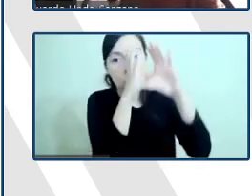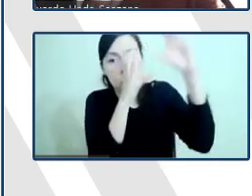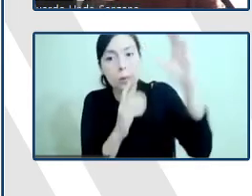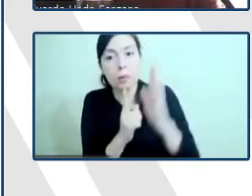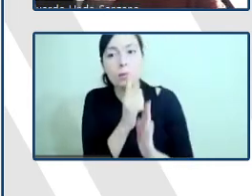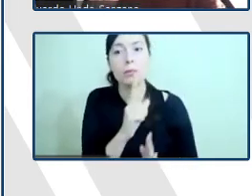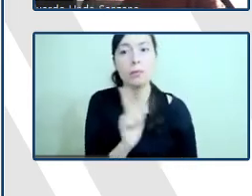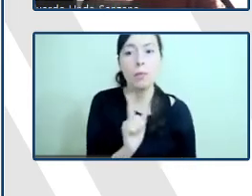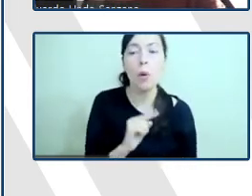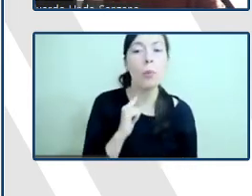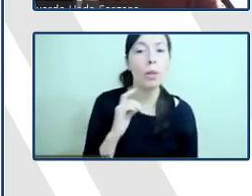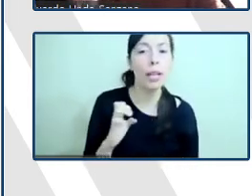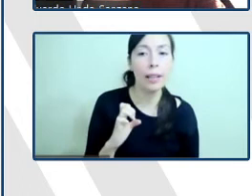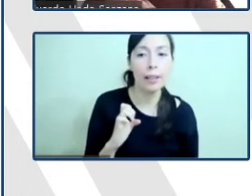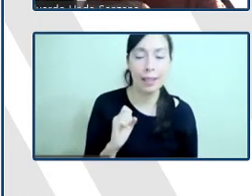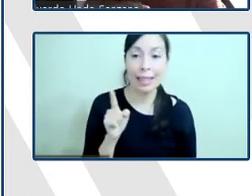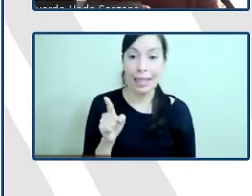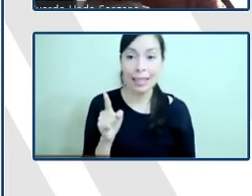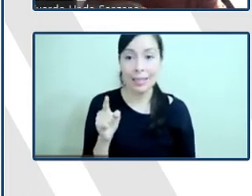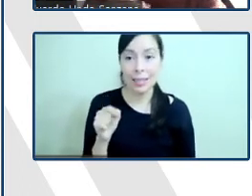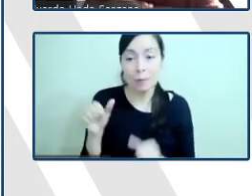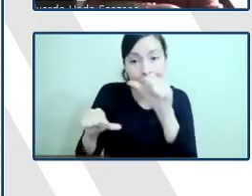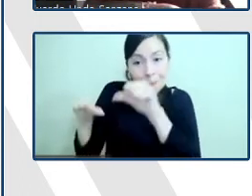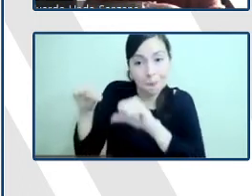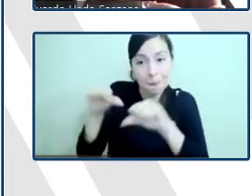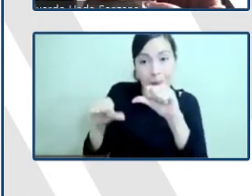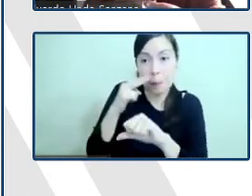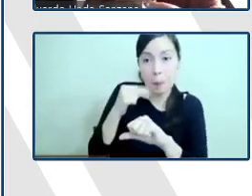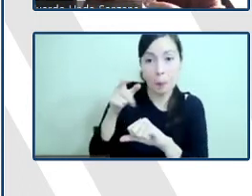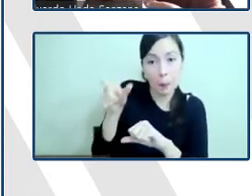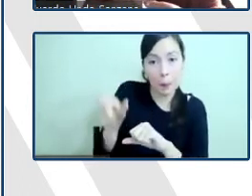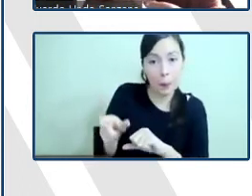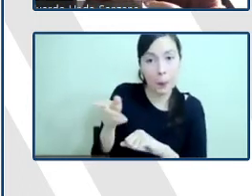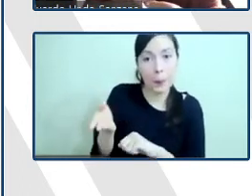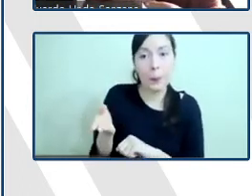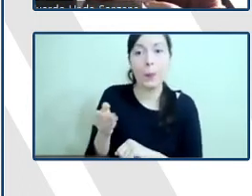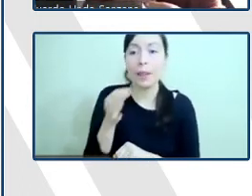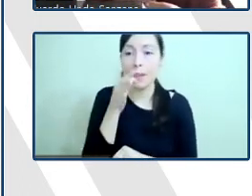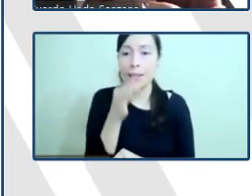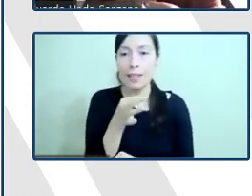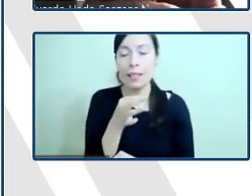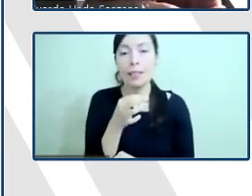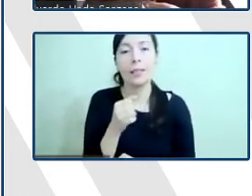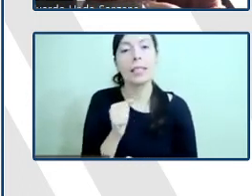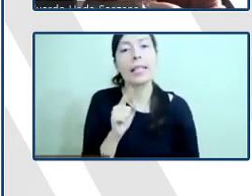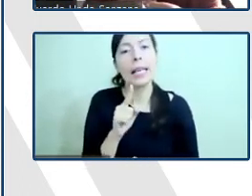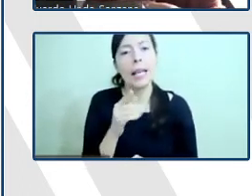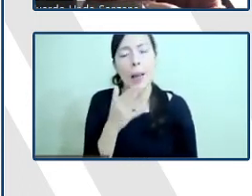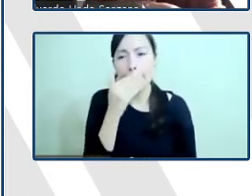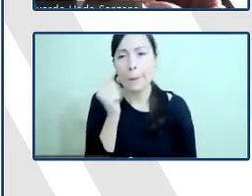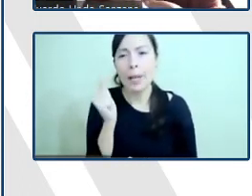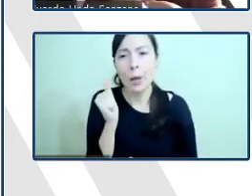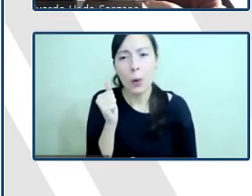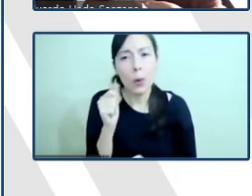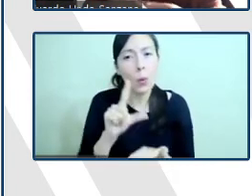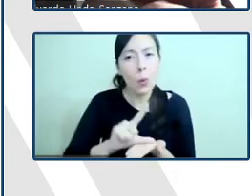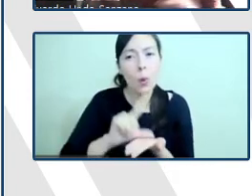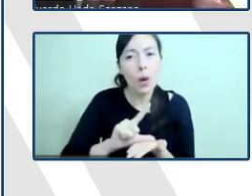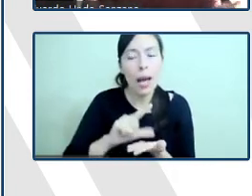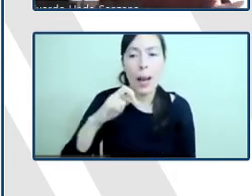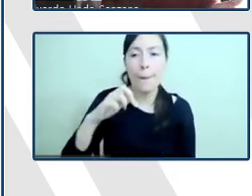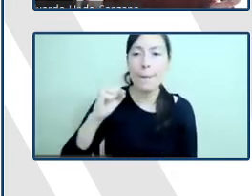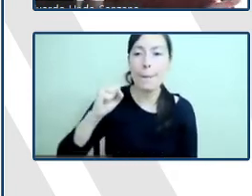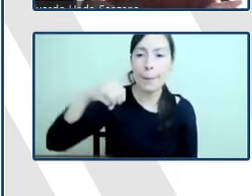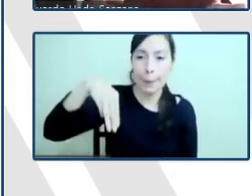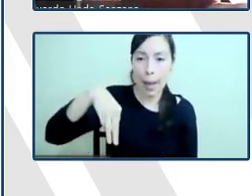los comentarios que hace el astrónomo cuando está reportando a Estados Unidos, él menciona que definitivamente el mejor sitio es Pampa Central, de todos